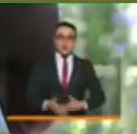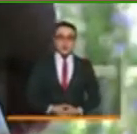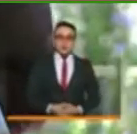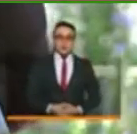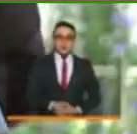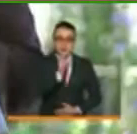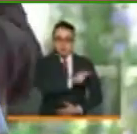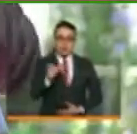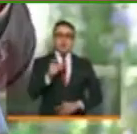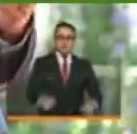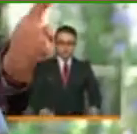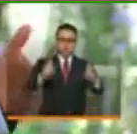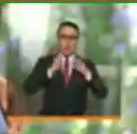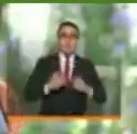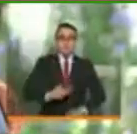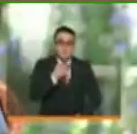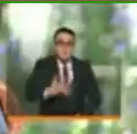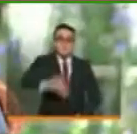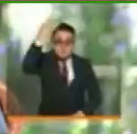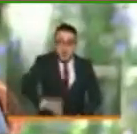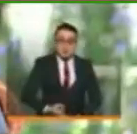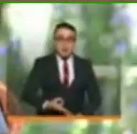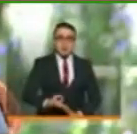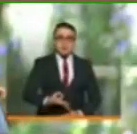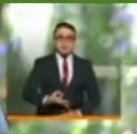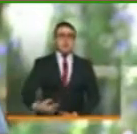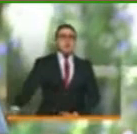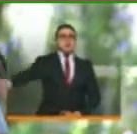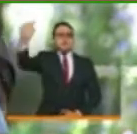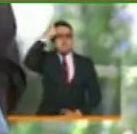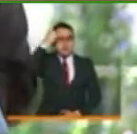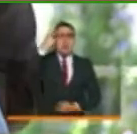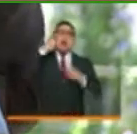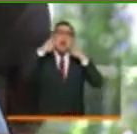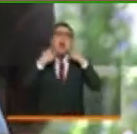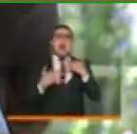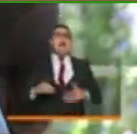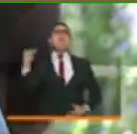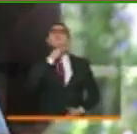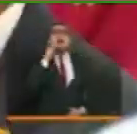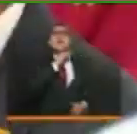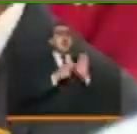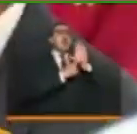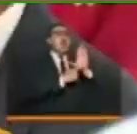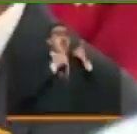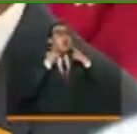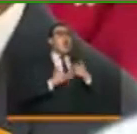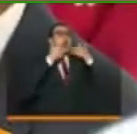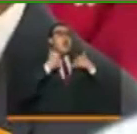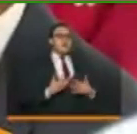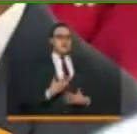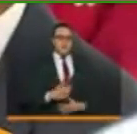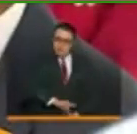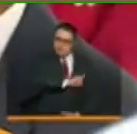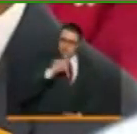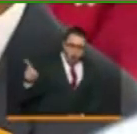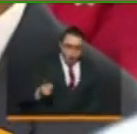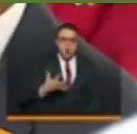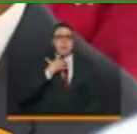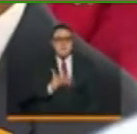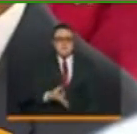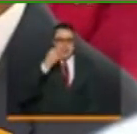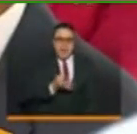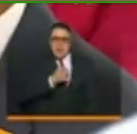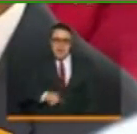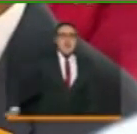verdad no se queden solamente con lágrimas de cocodrilo, sino que le muestren a la